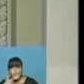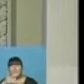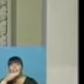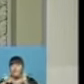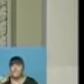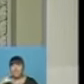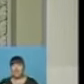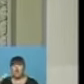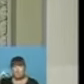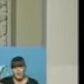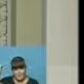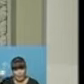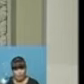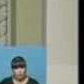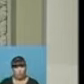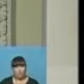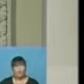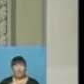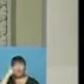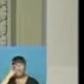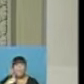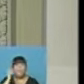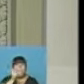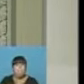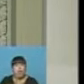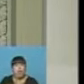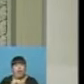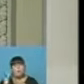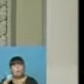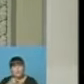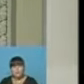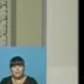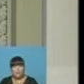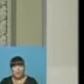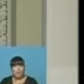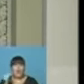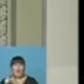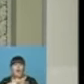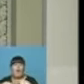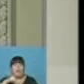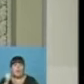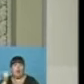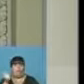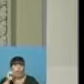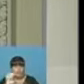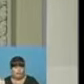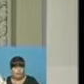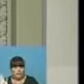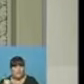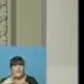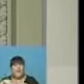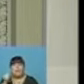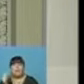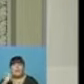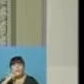un departamento y que un señor que le pagó un saldo de precio usó un cambista importante. Cambista que